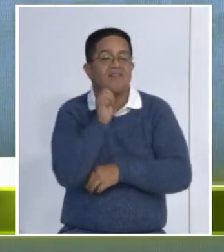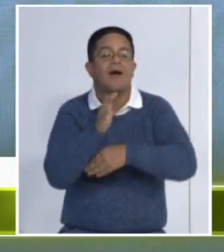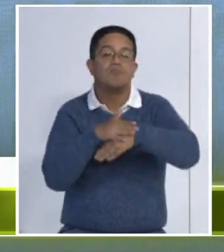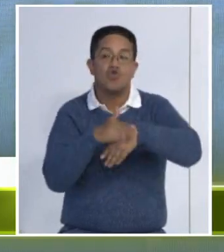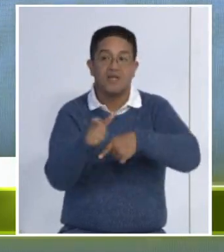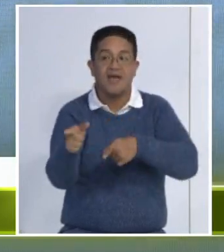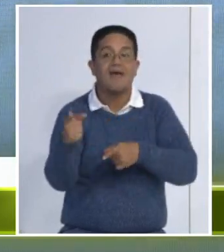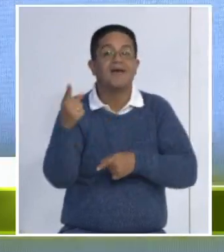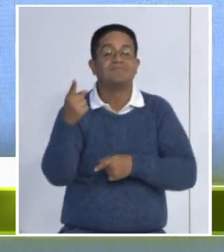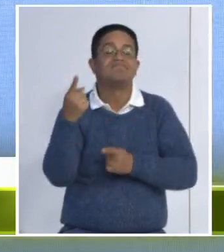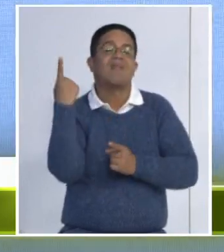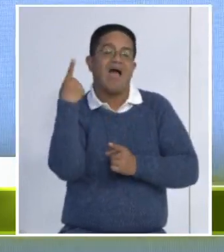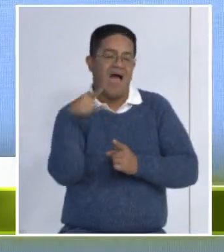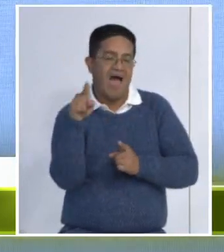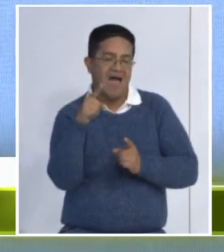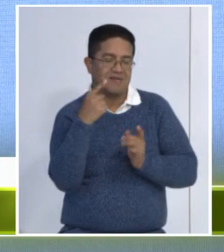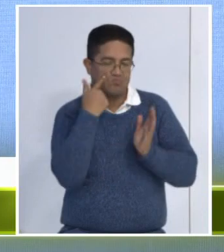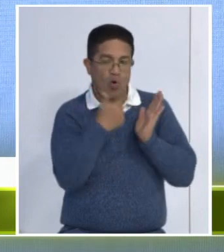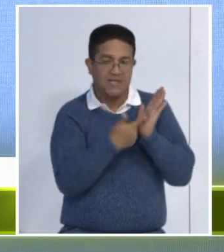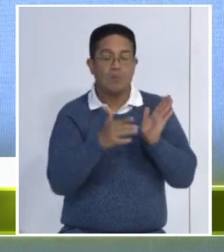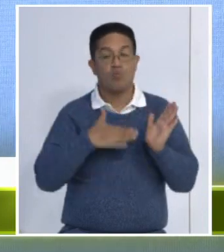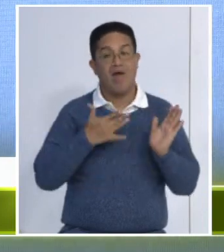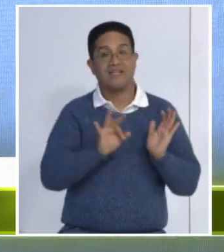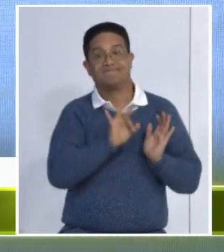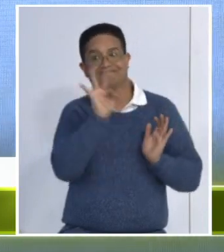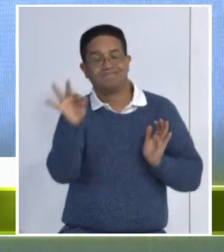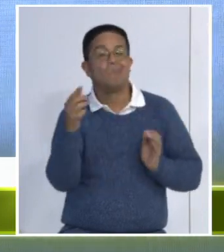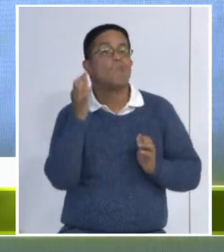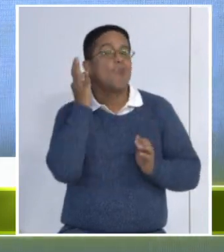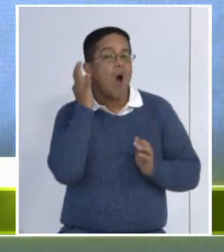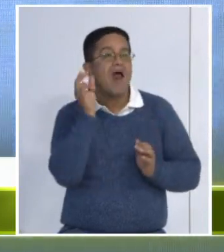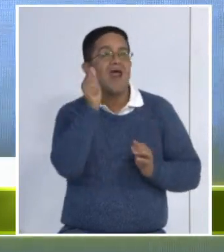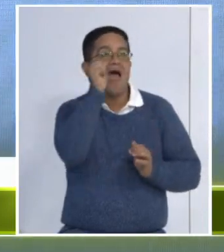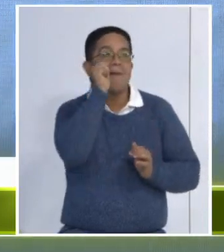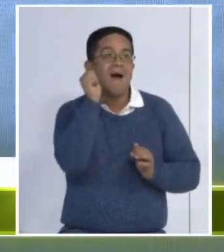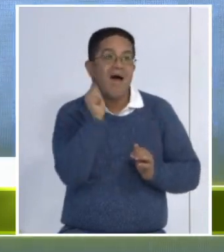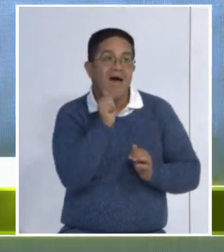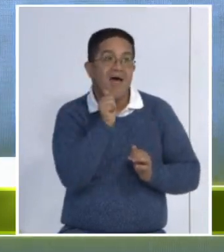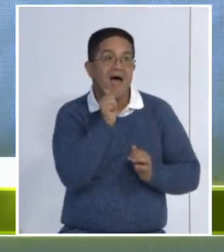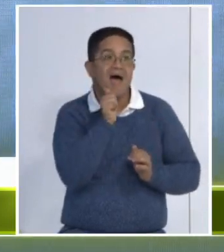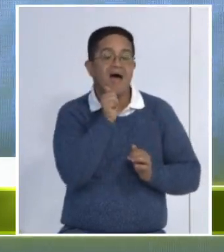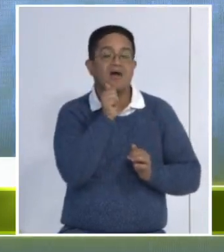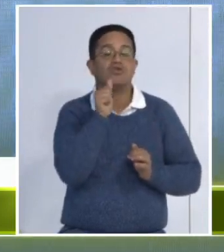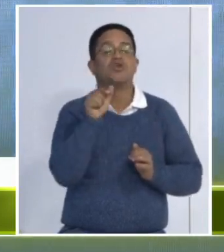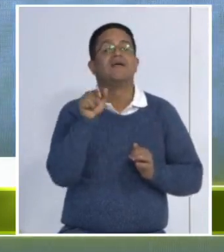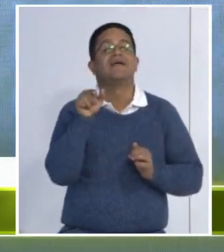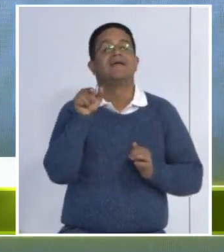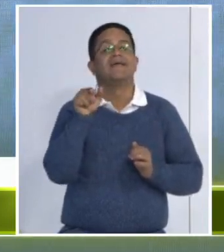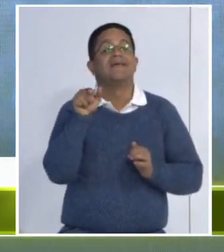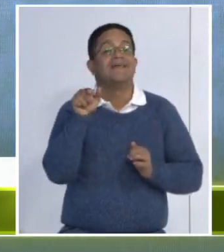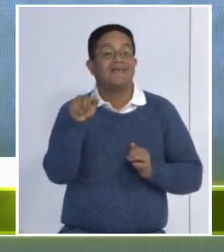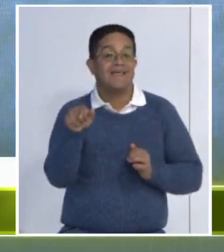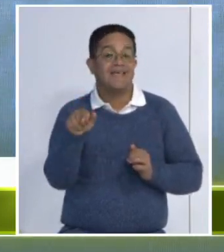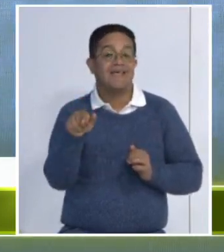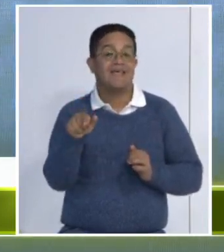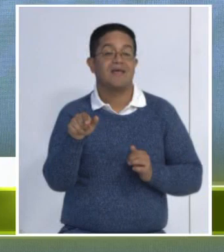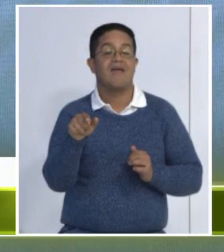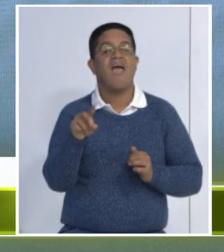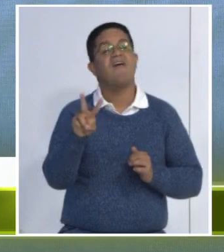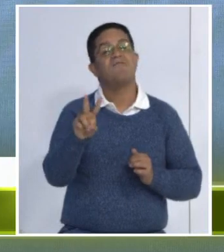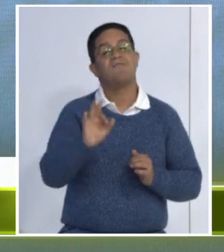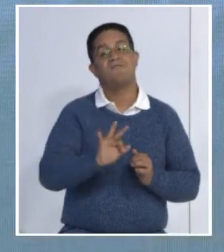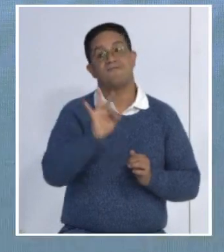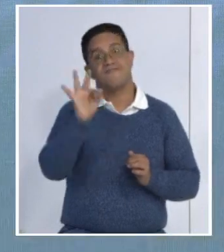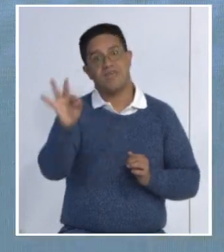que las mujeres embarazadas que pueden contagiarse con Zika, el Zika puede producir, es un virus que tiene mucha afinidad por el